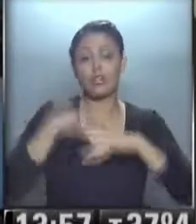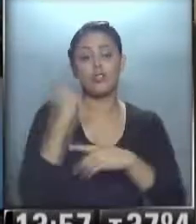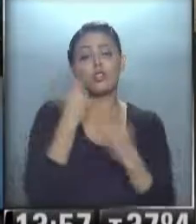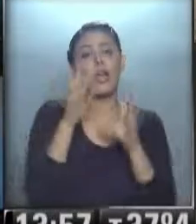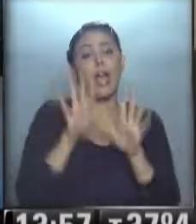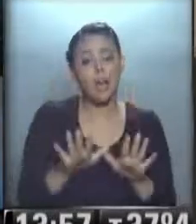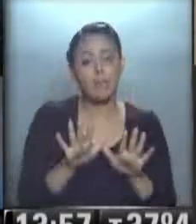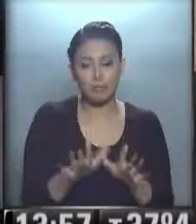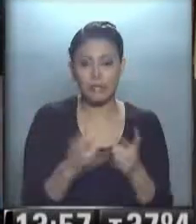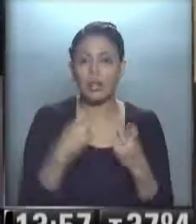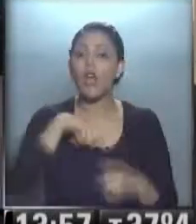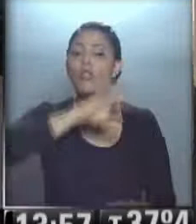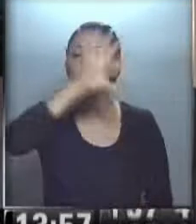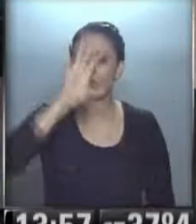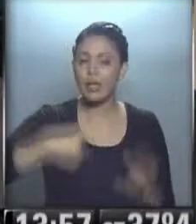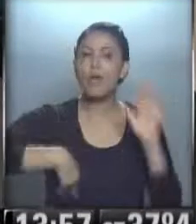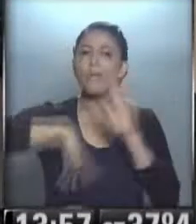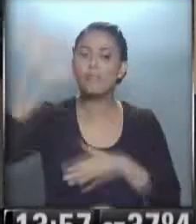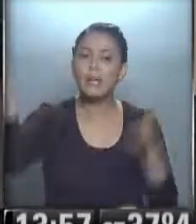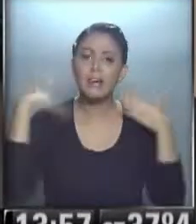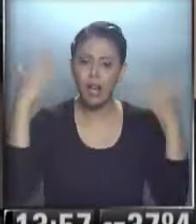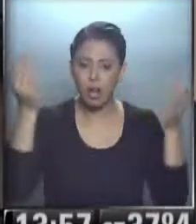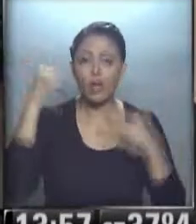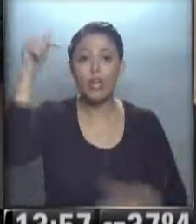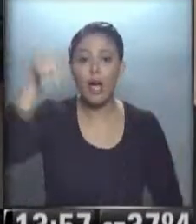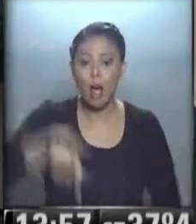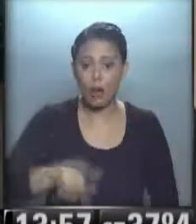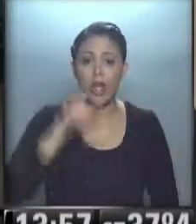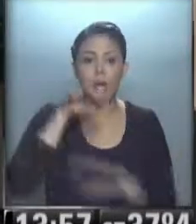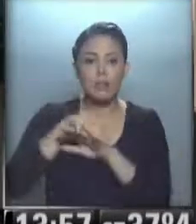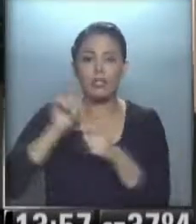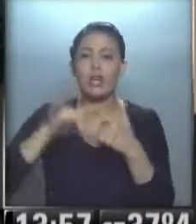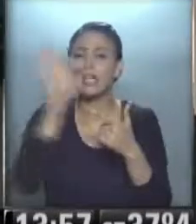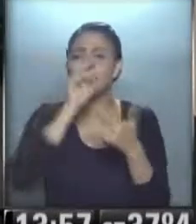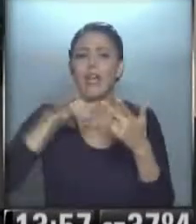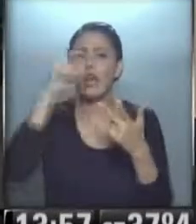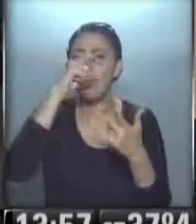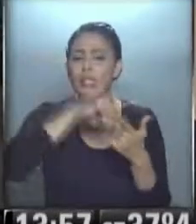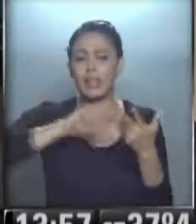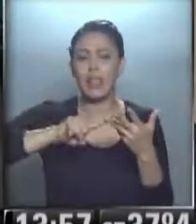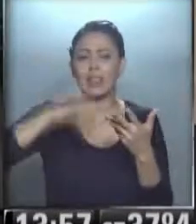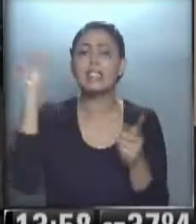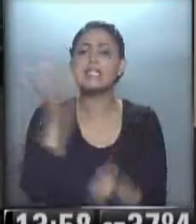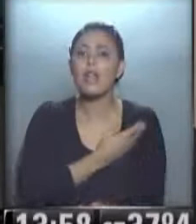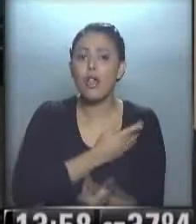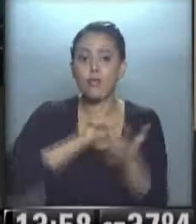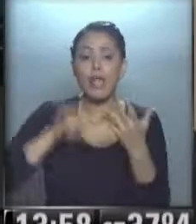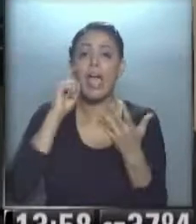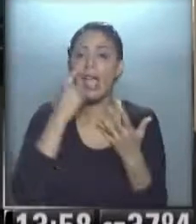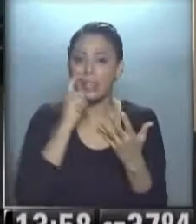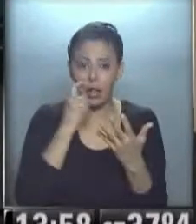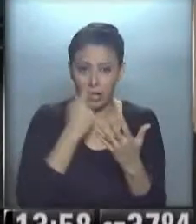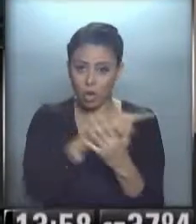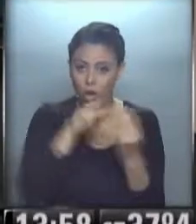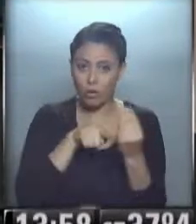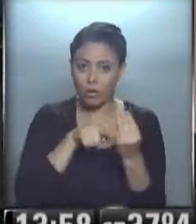esperando. Las provincias con mayores temperaturas a esta hora, Misiones, Chaco, Corrientes, Santa Fe y Entre Ríos,